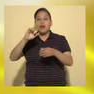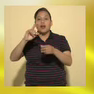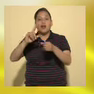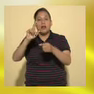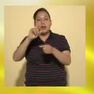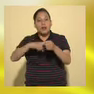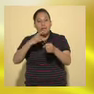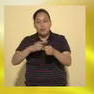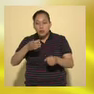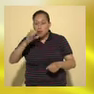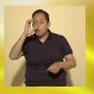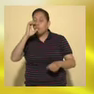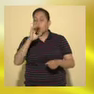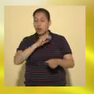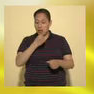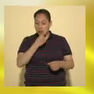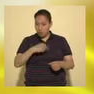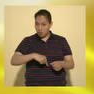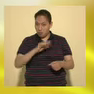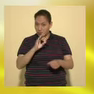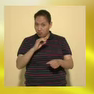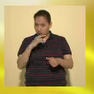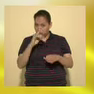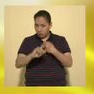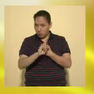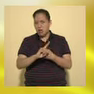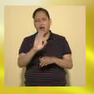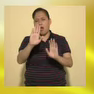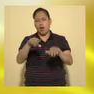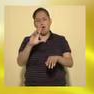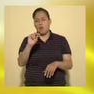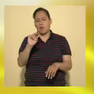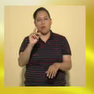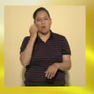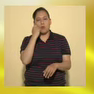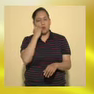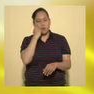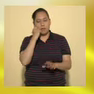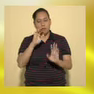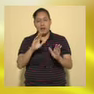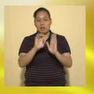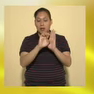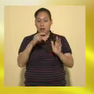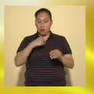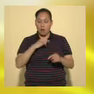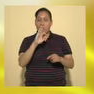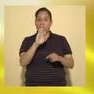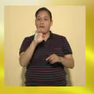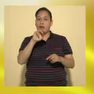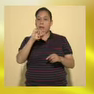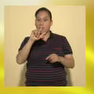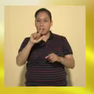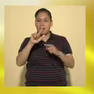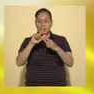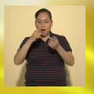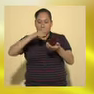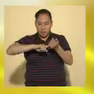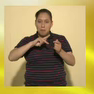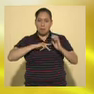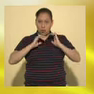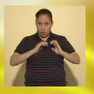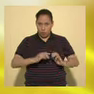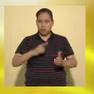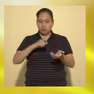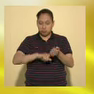transmite? Si lo consume una embarazada, no importa. Si yo soy fenilcetonúrico, tengo deficiencia